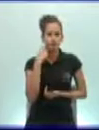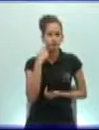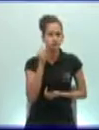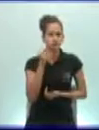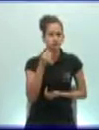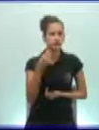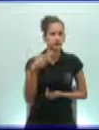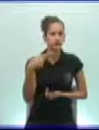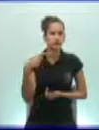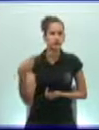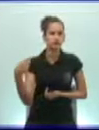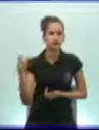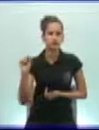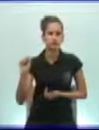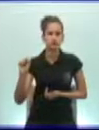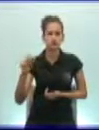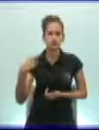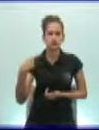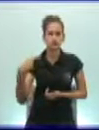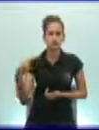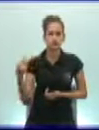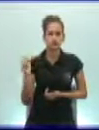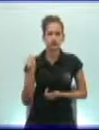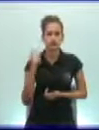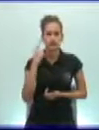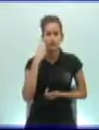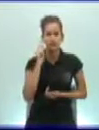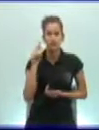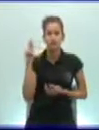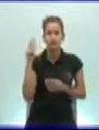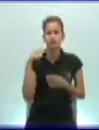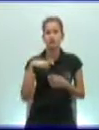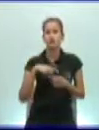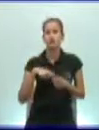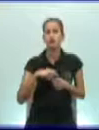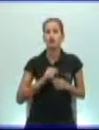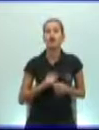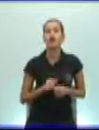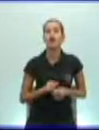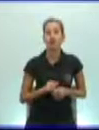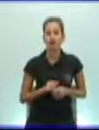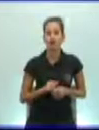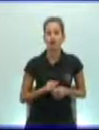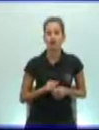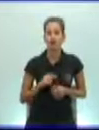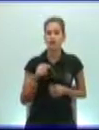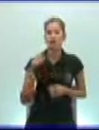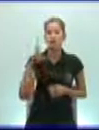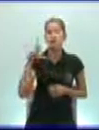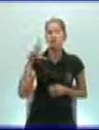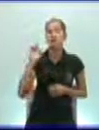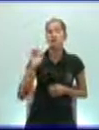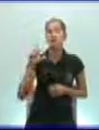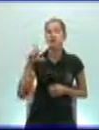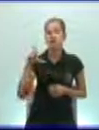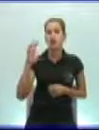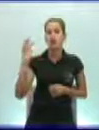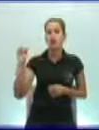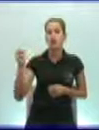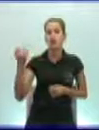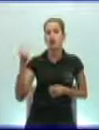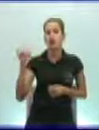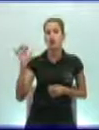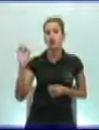es el núcleo del mismo. Por supuesto, el núcleo es el mayoral. Fíjense que mayoral es